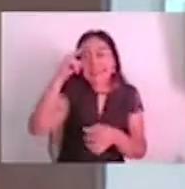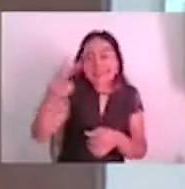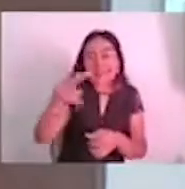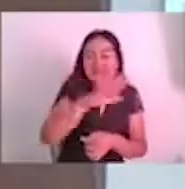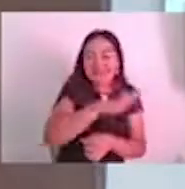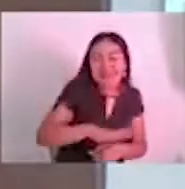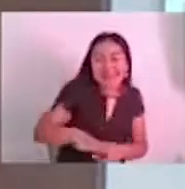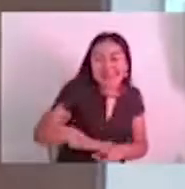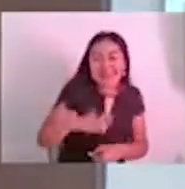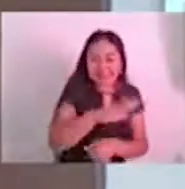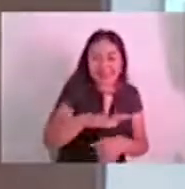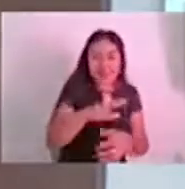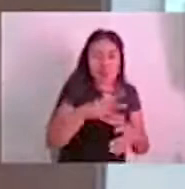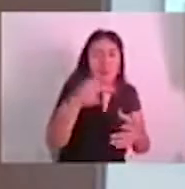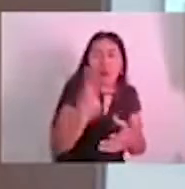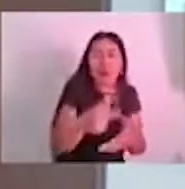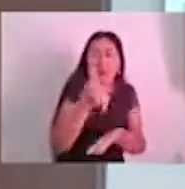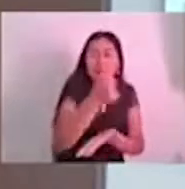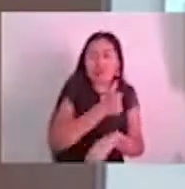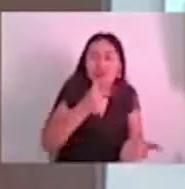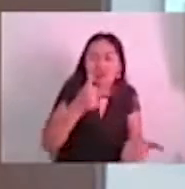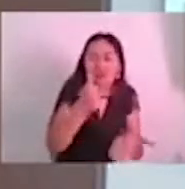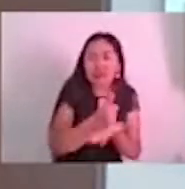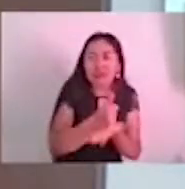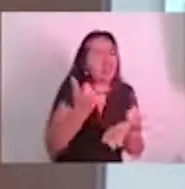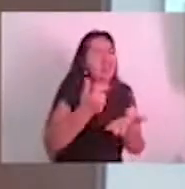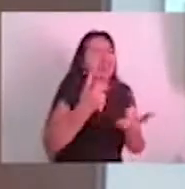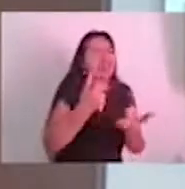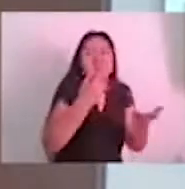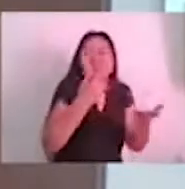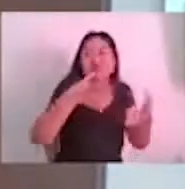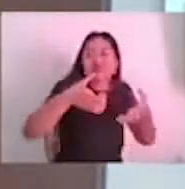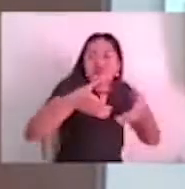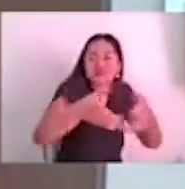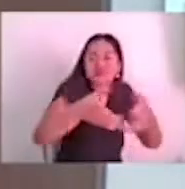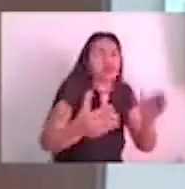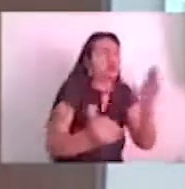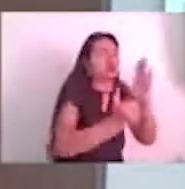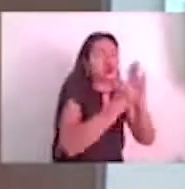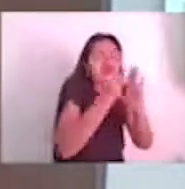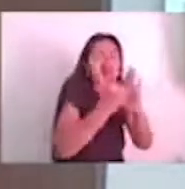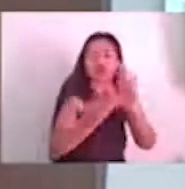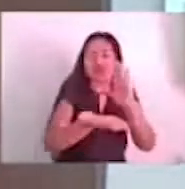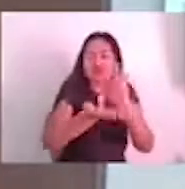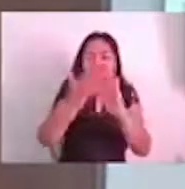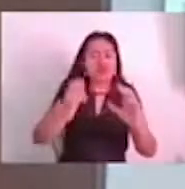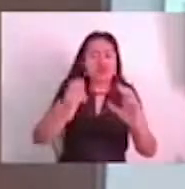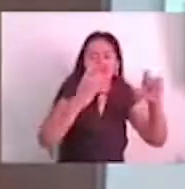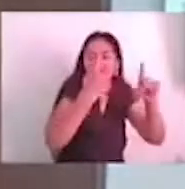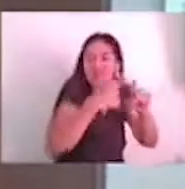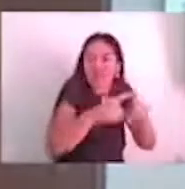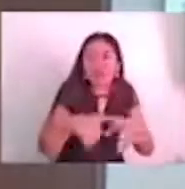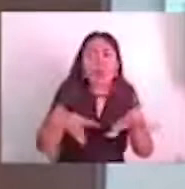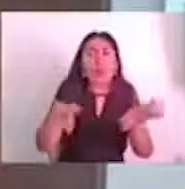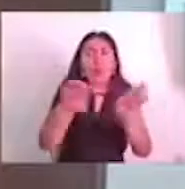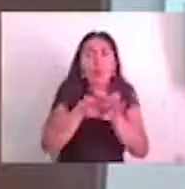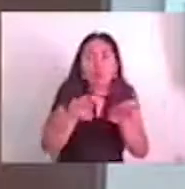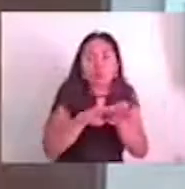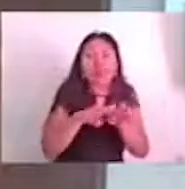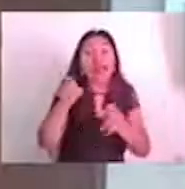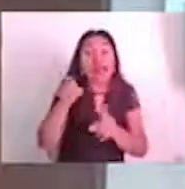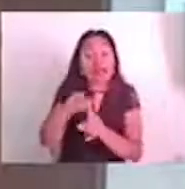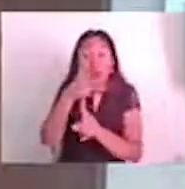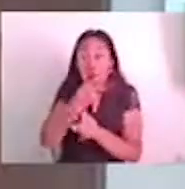urbanismo y arquitecturas mesoamericanas. Va a ser un cierre muy interesante porque Alejandro va a retomar todo lo que hemos